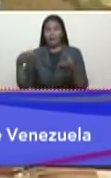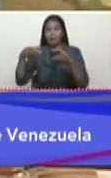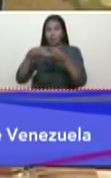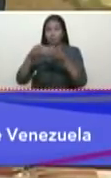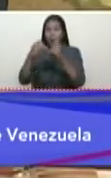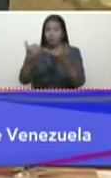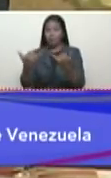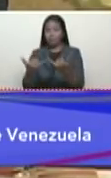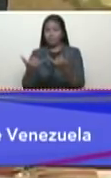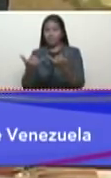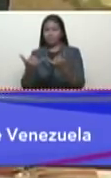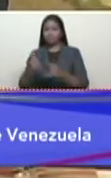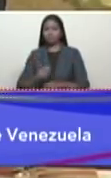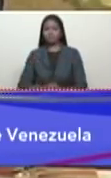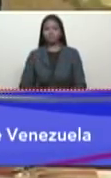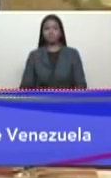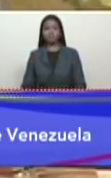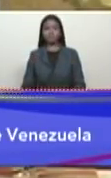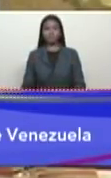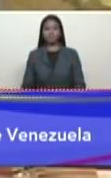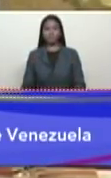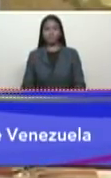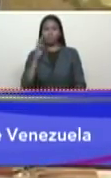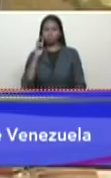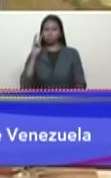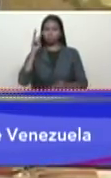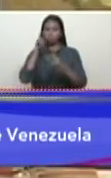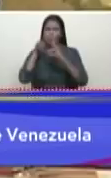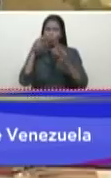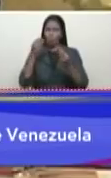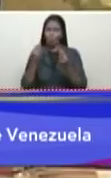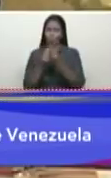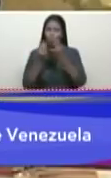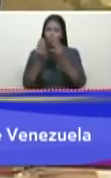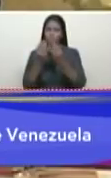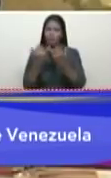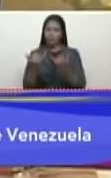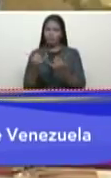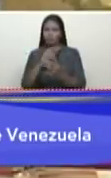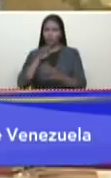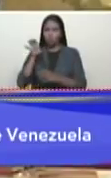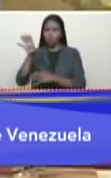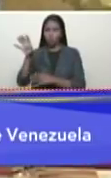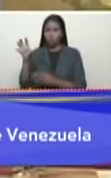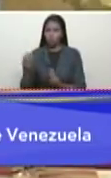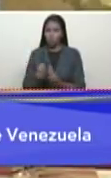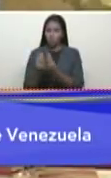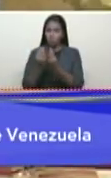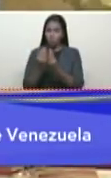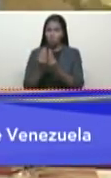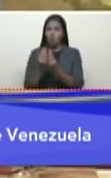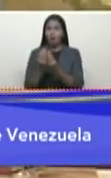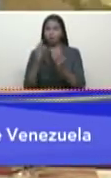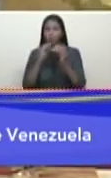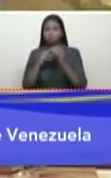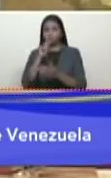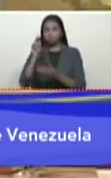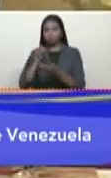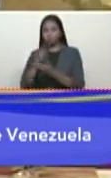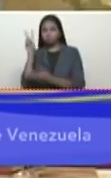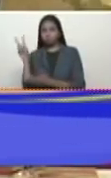para tener una visión conjunta como estado el estado nacional